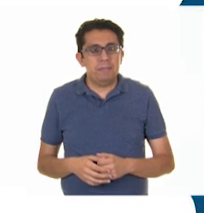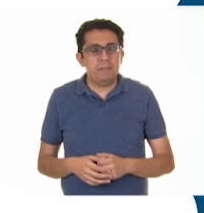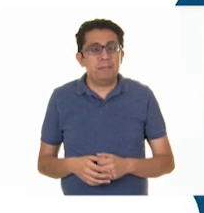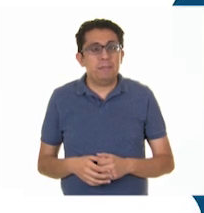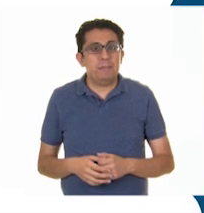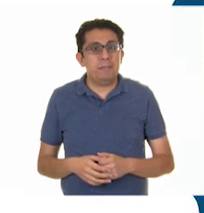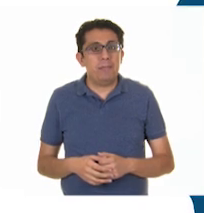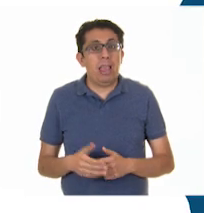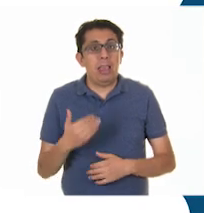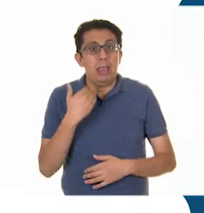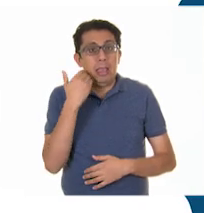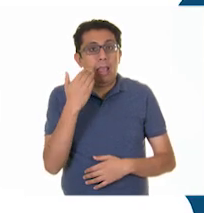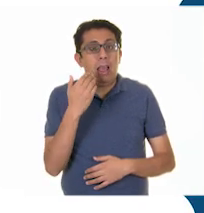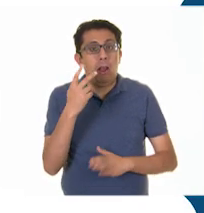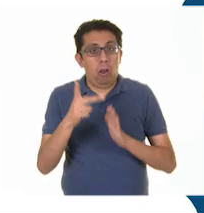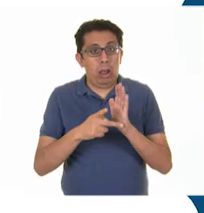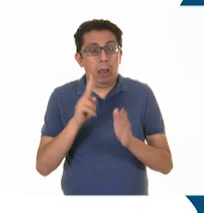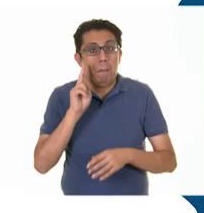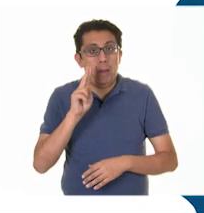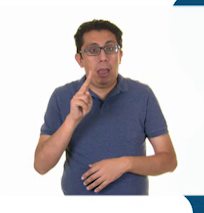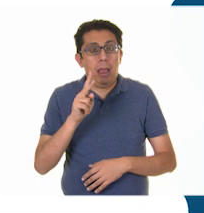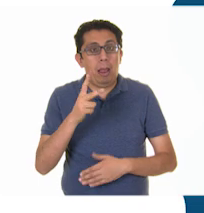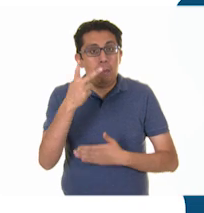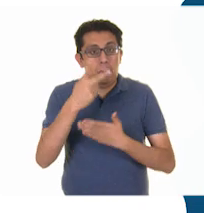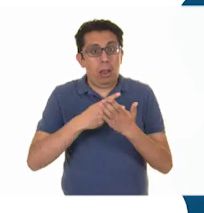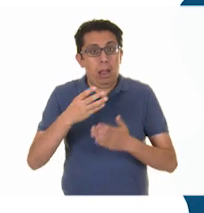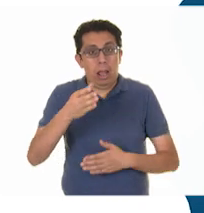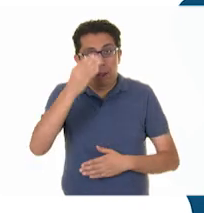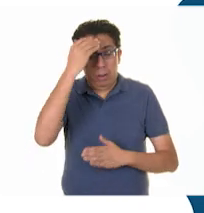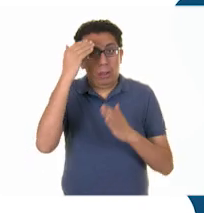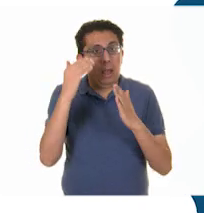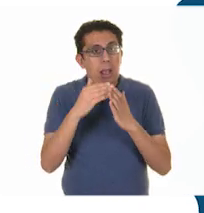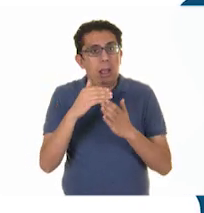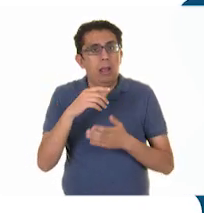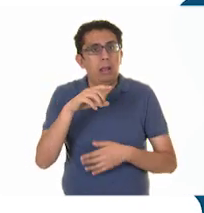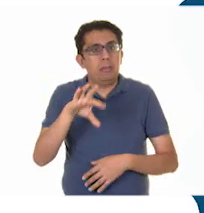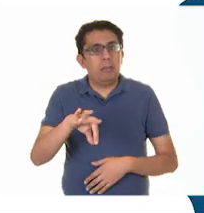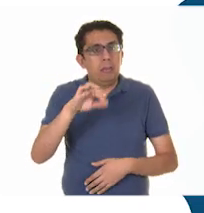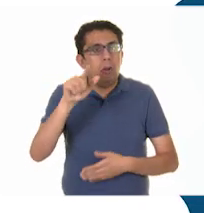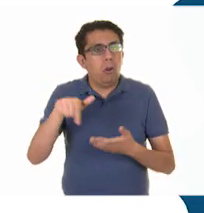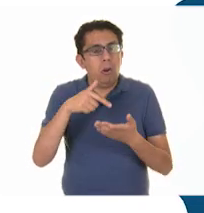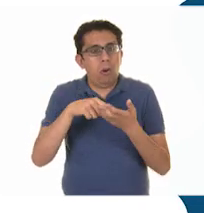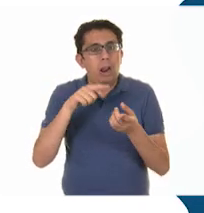Si quieres volver a ver los programas de Aprende en Casa, los puedes encontrar en la siguiente liga: